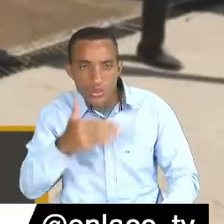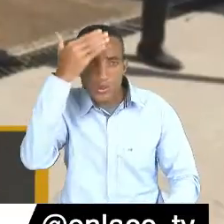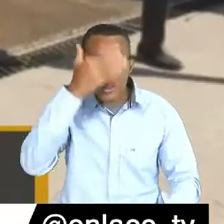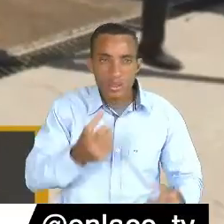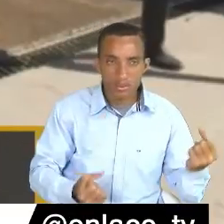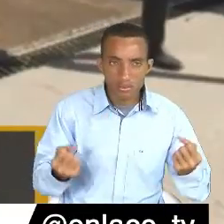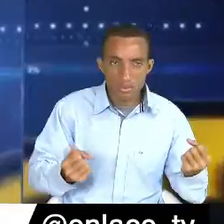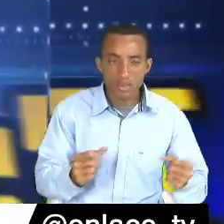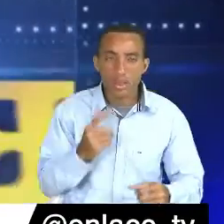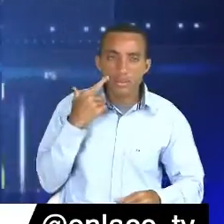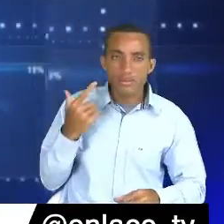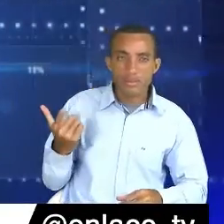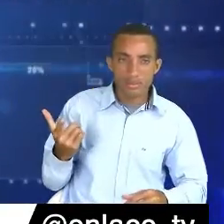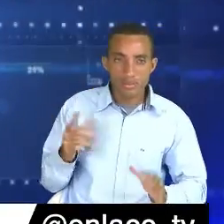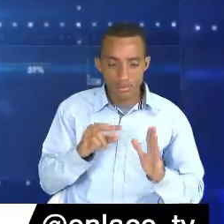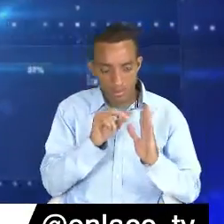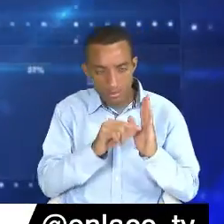control ambiental.